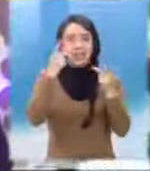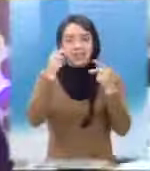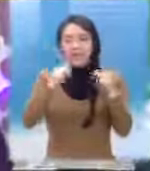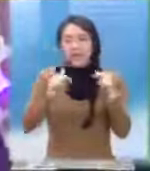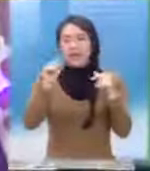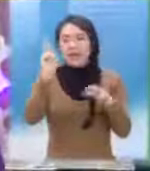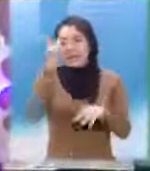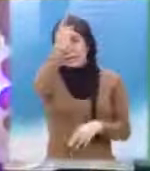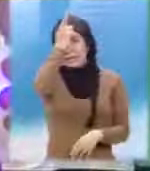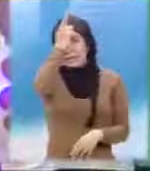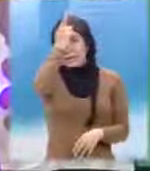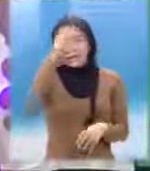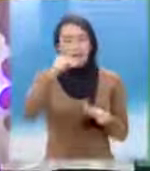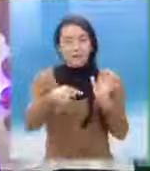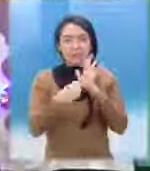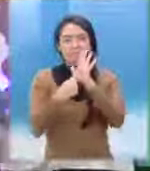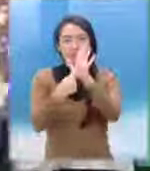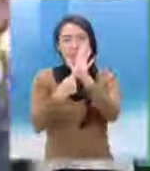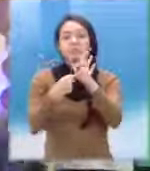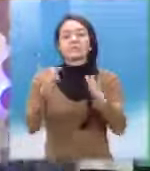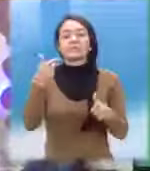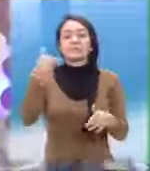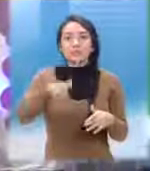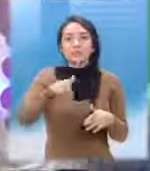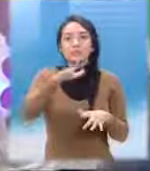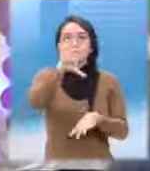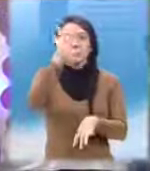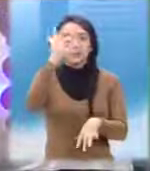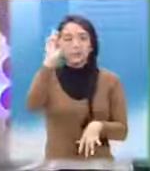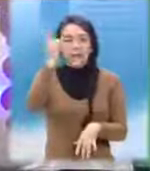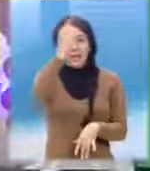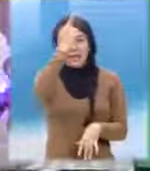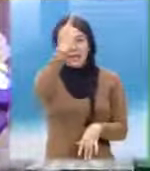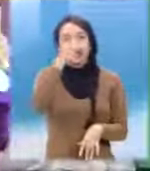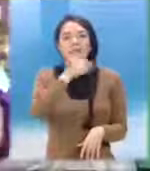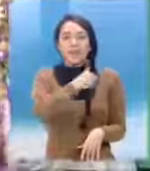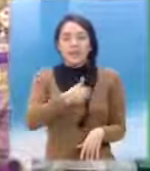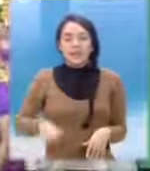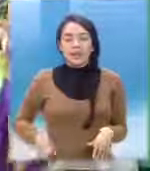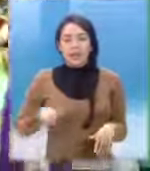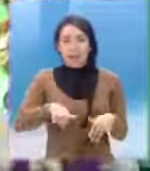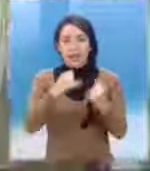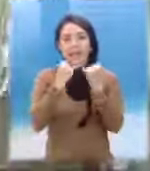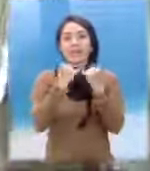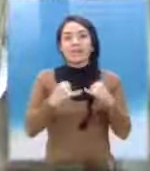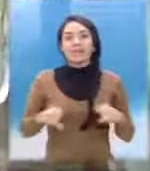postulantes hicieron su presentación en traje de fantasía y traje de baño.